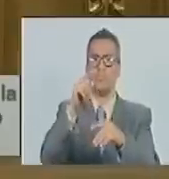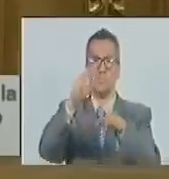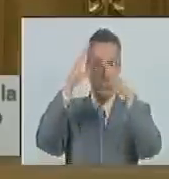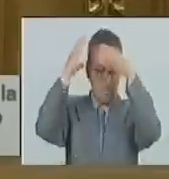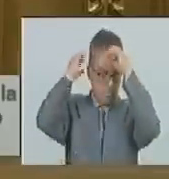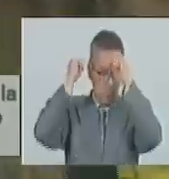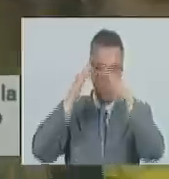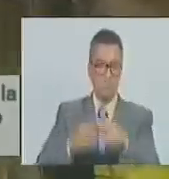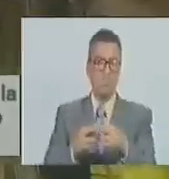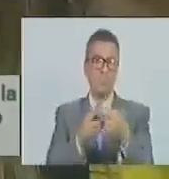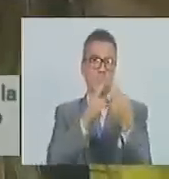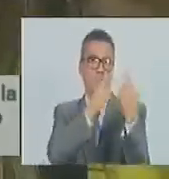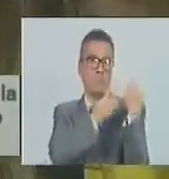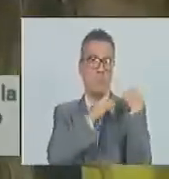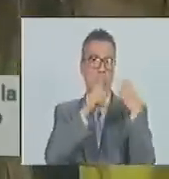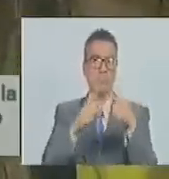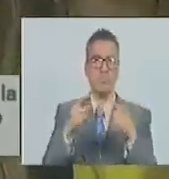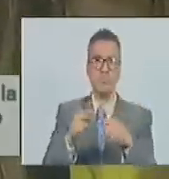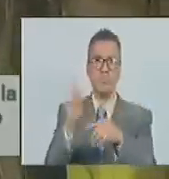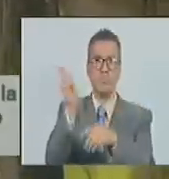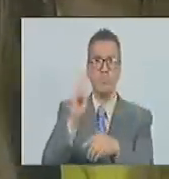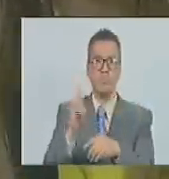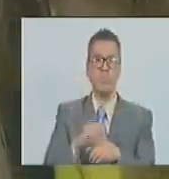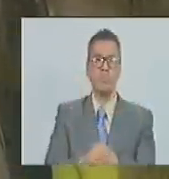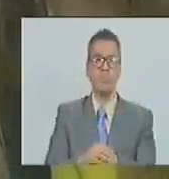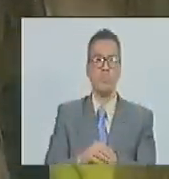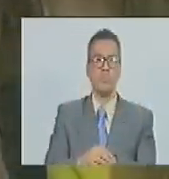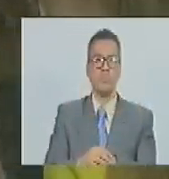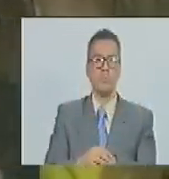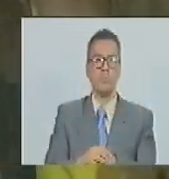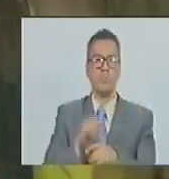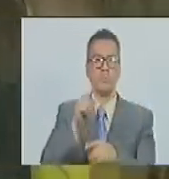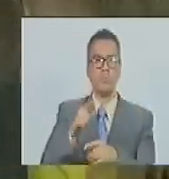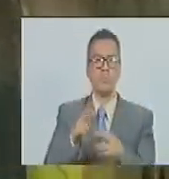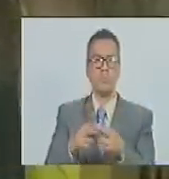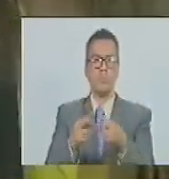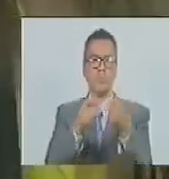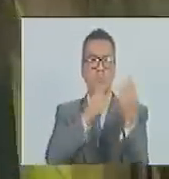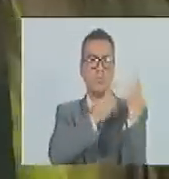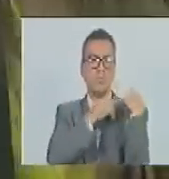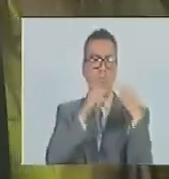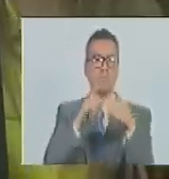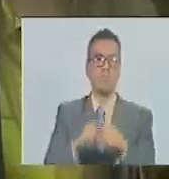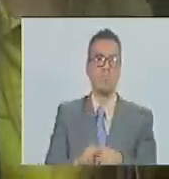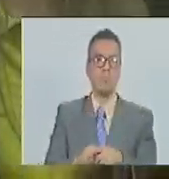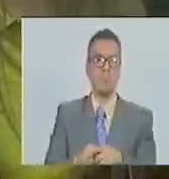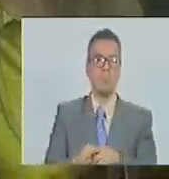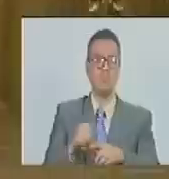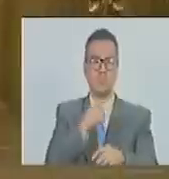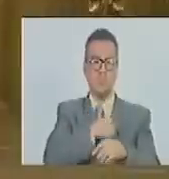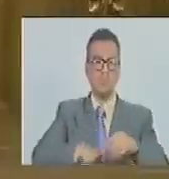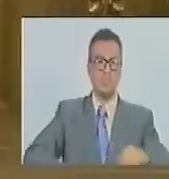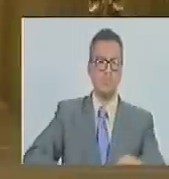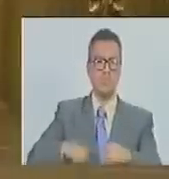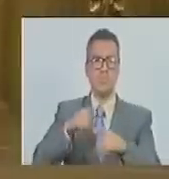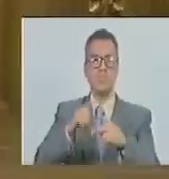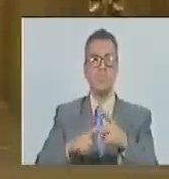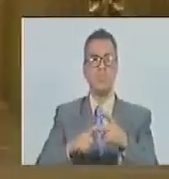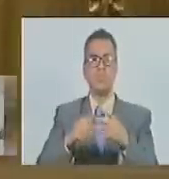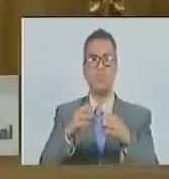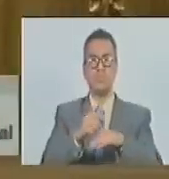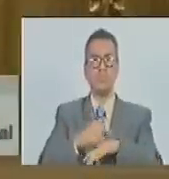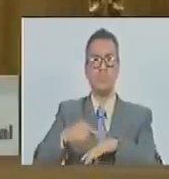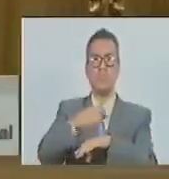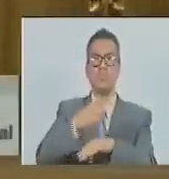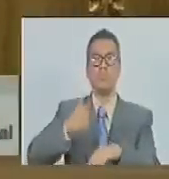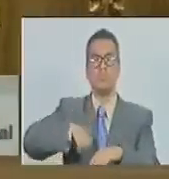diplomático es el representante de la República, el representante del presidente o jefe de Estado elegido